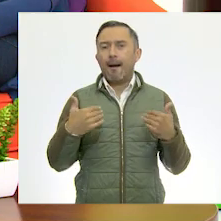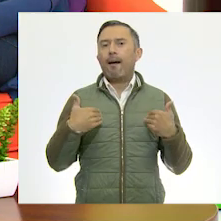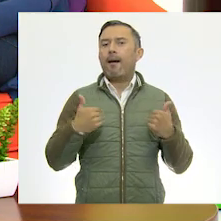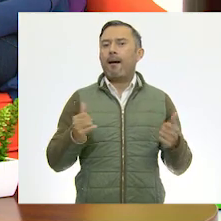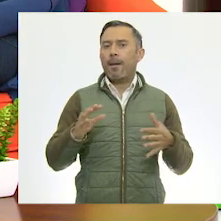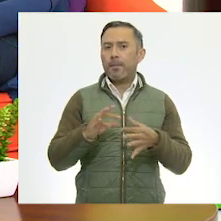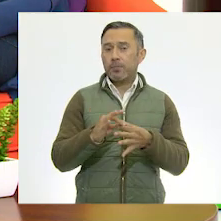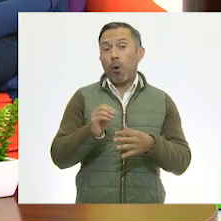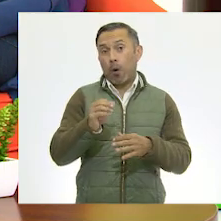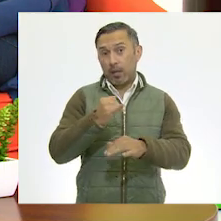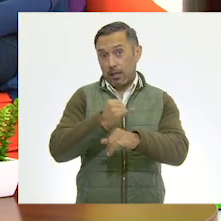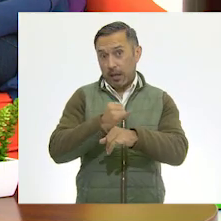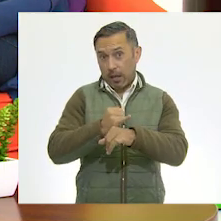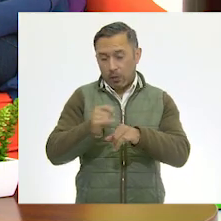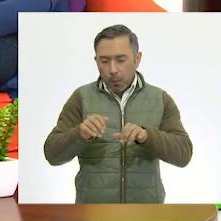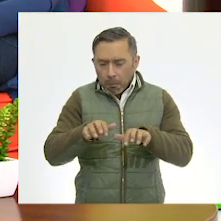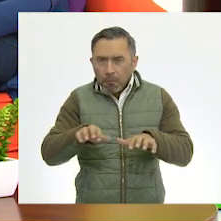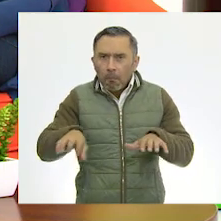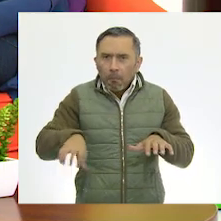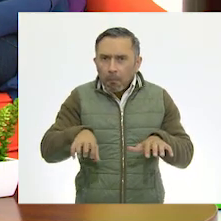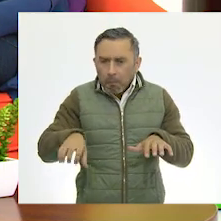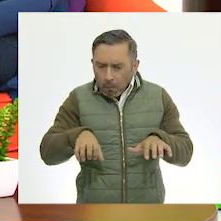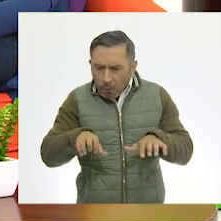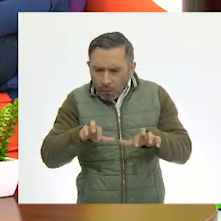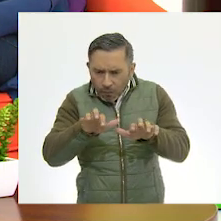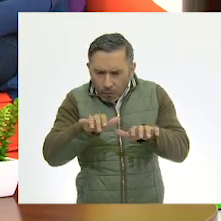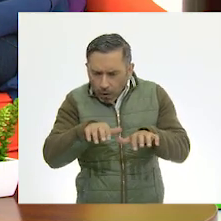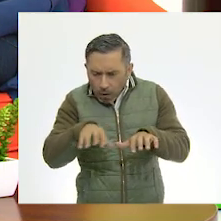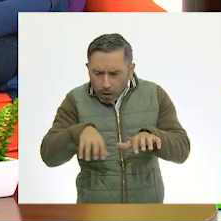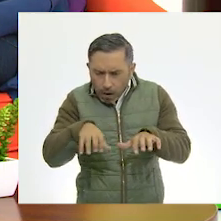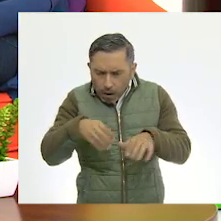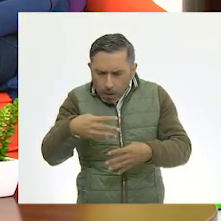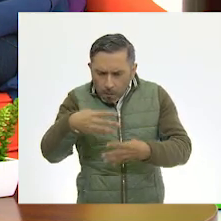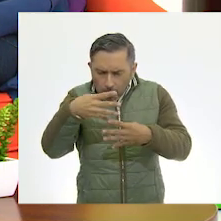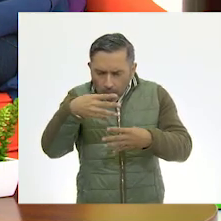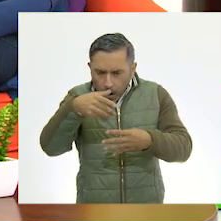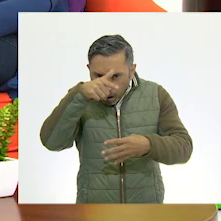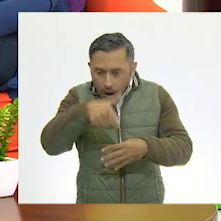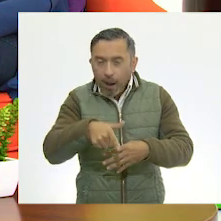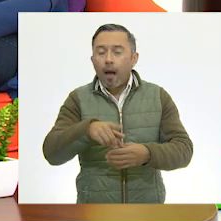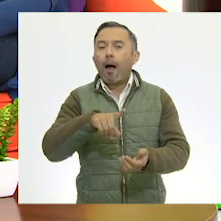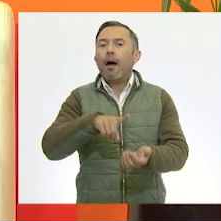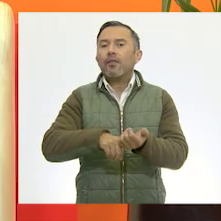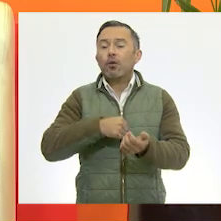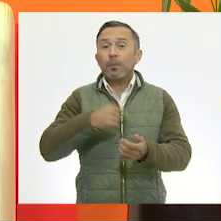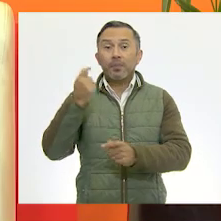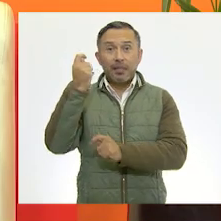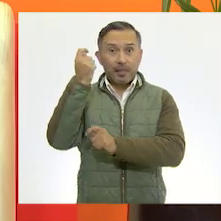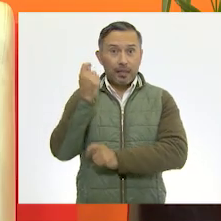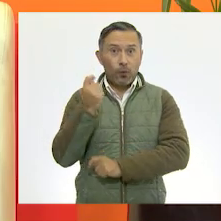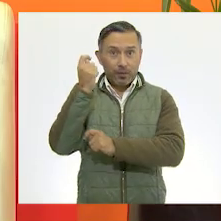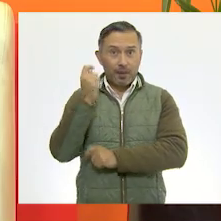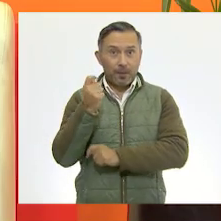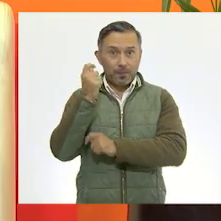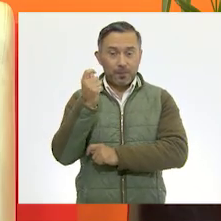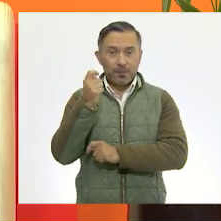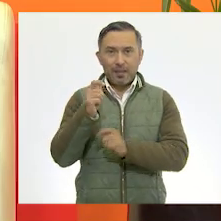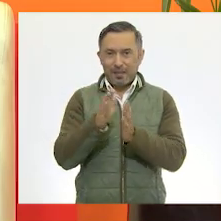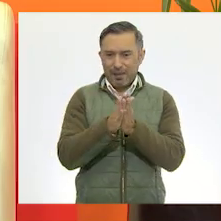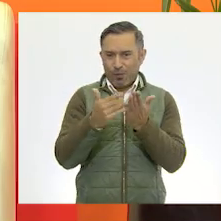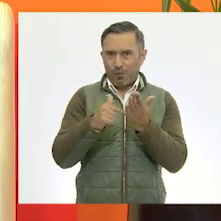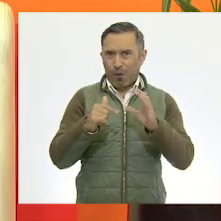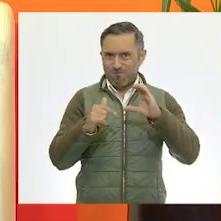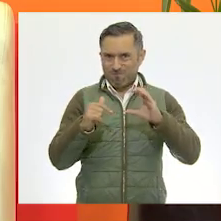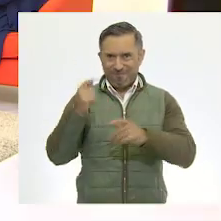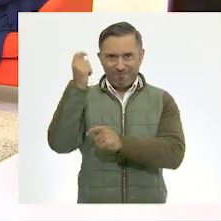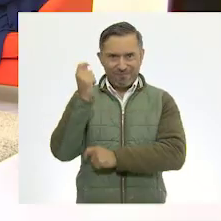búsqueda por internet, ¿no? De hecho, les recomiendo, está por ahí la versión de lectura fácil del Quijote de la Mancha, ¿no? Lo hemos utilizado